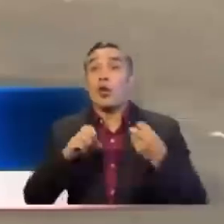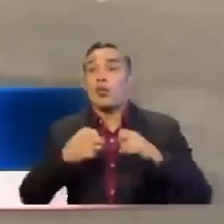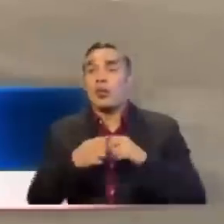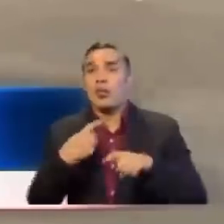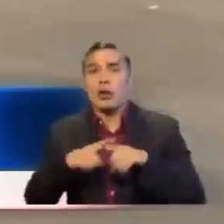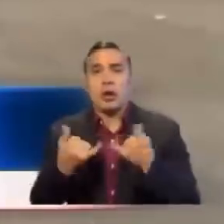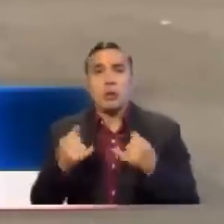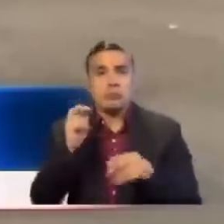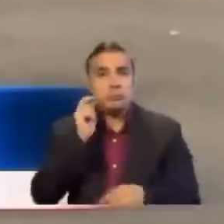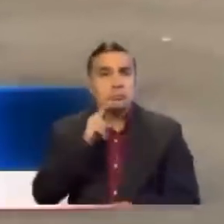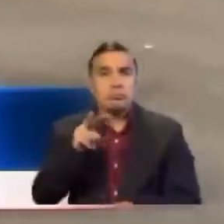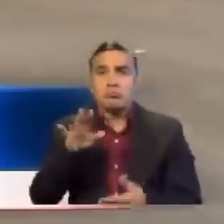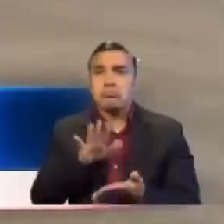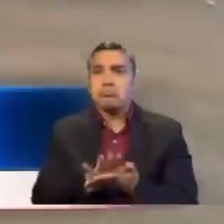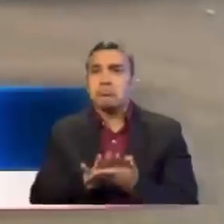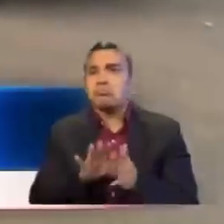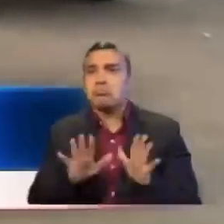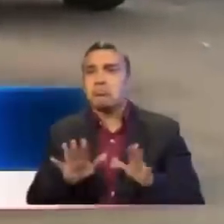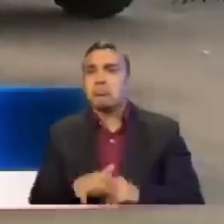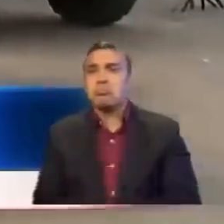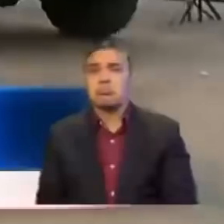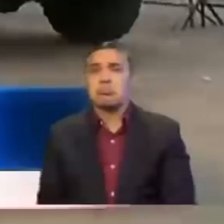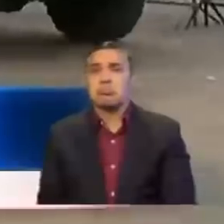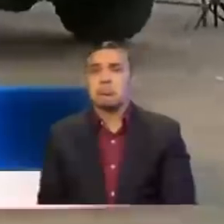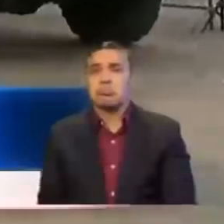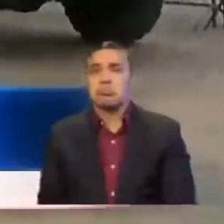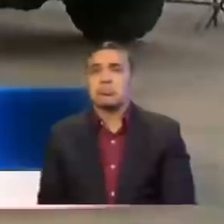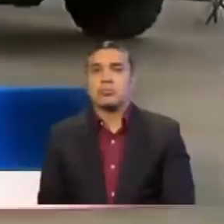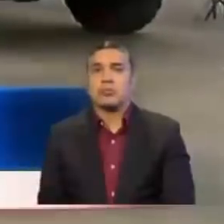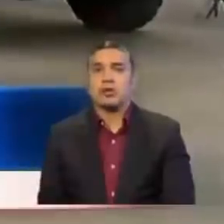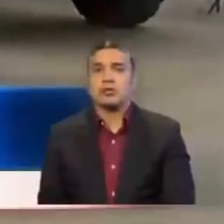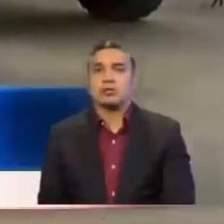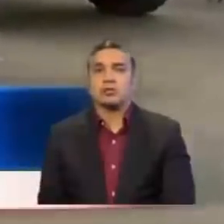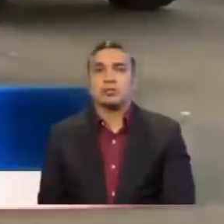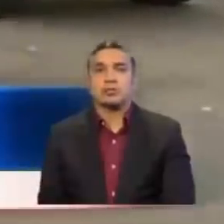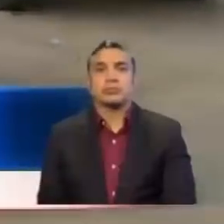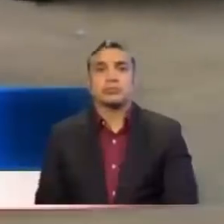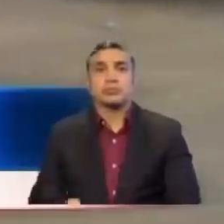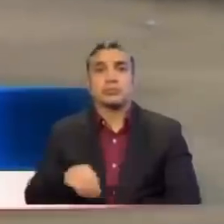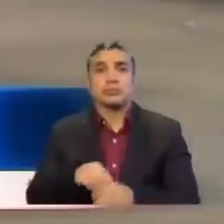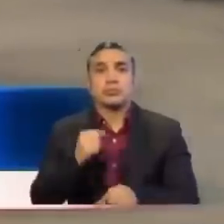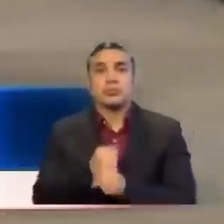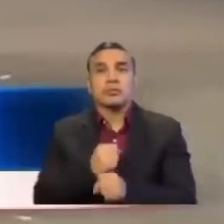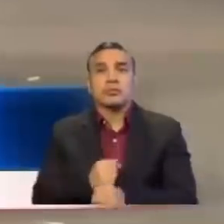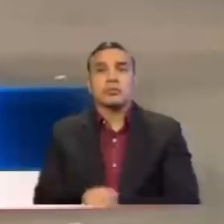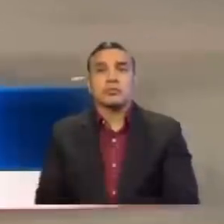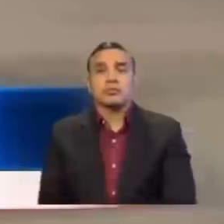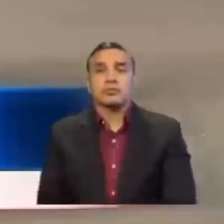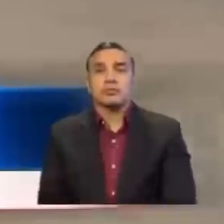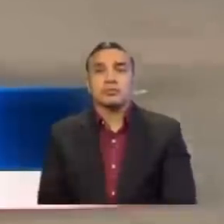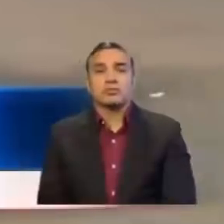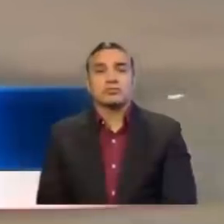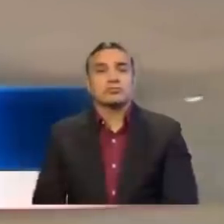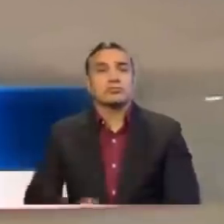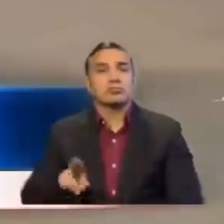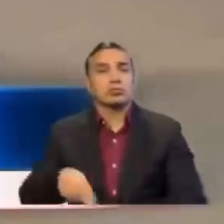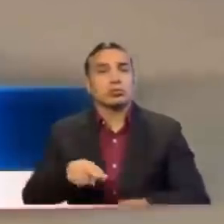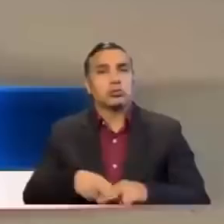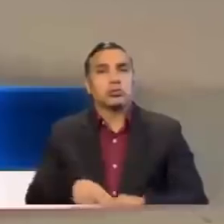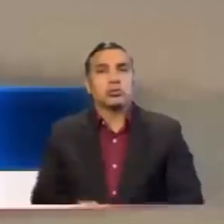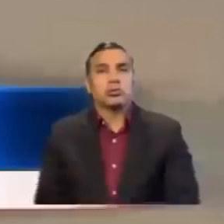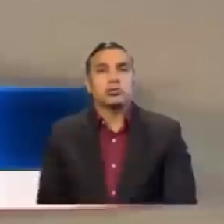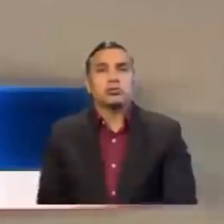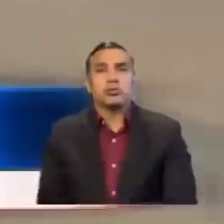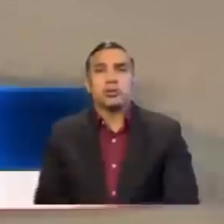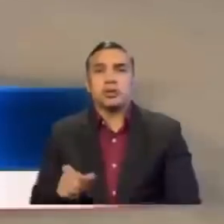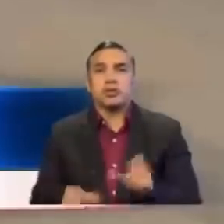reactivado este amotinamiento, pero vemos que acá la actividad es la actividad cotidiana que se da, ingreso y